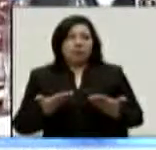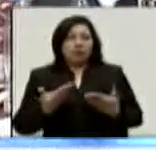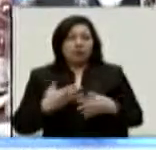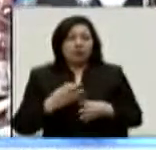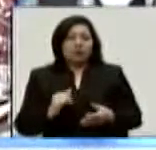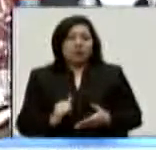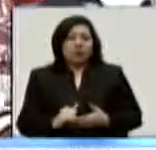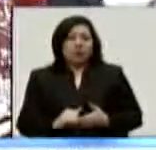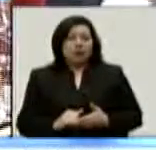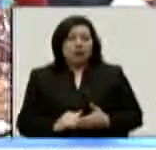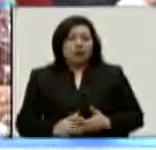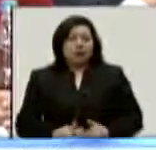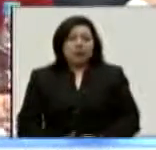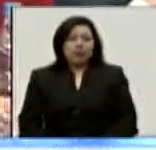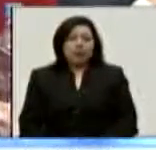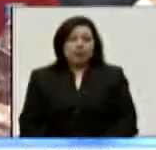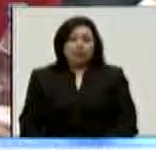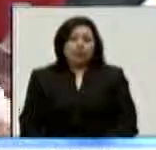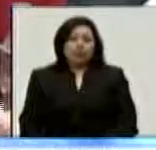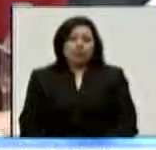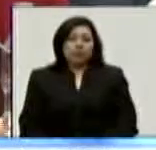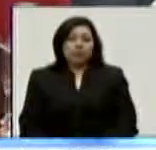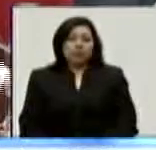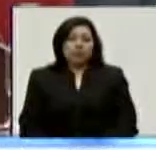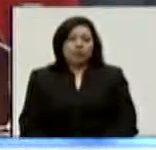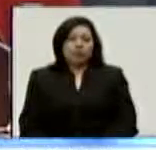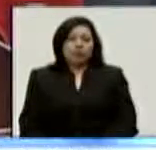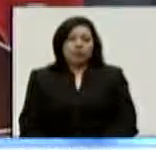foros. Por favor.